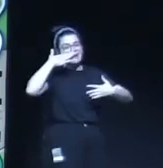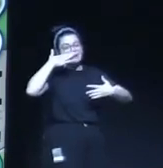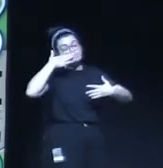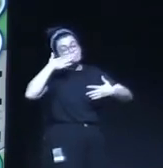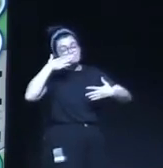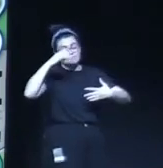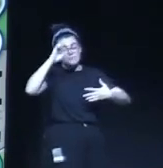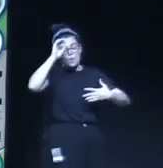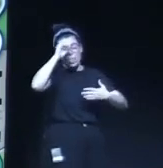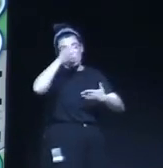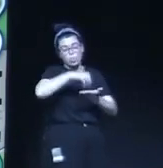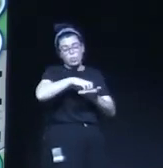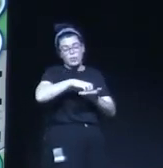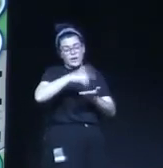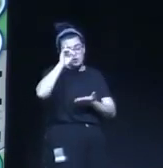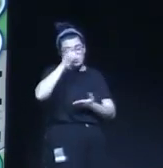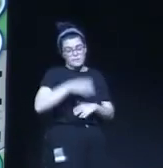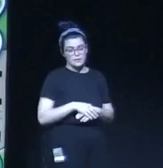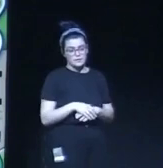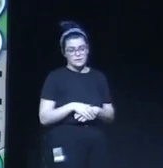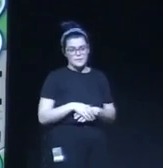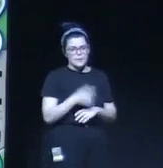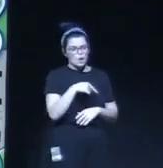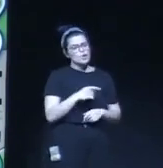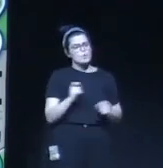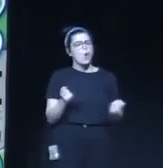ellos lo venden y se venden continuamente.